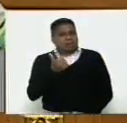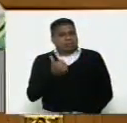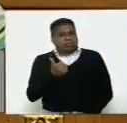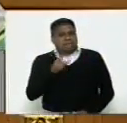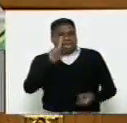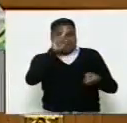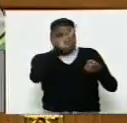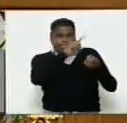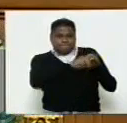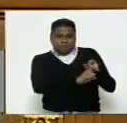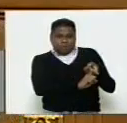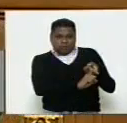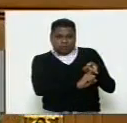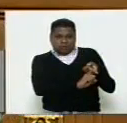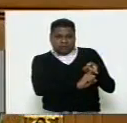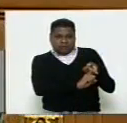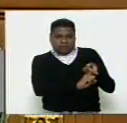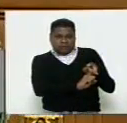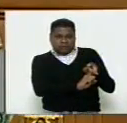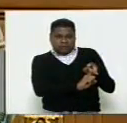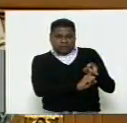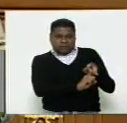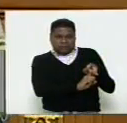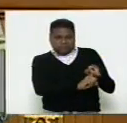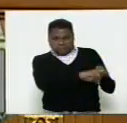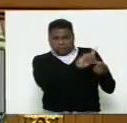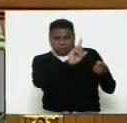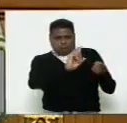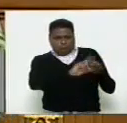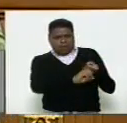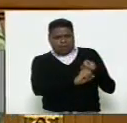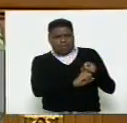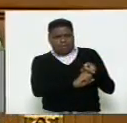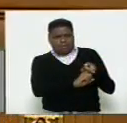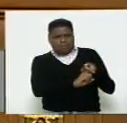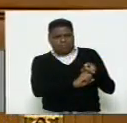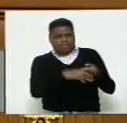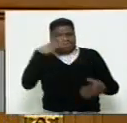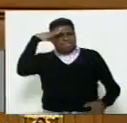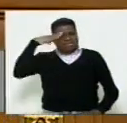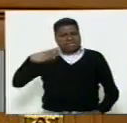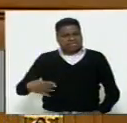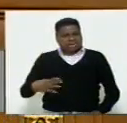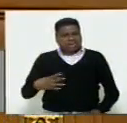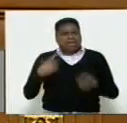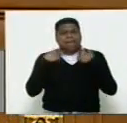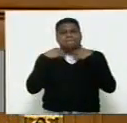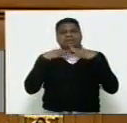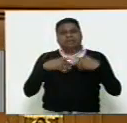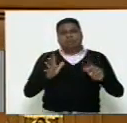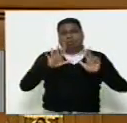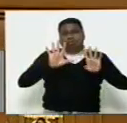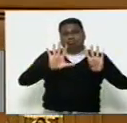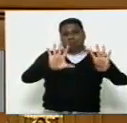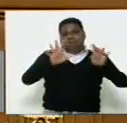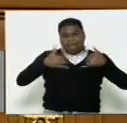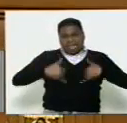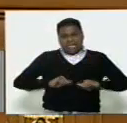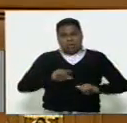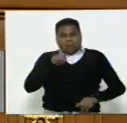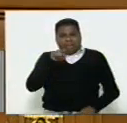esposa de José María España, que perdió el noveno hijo